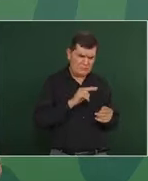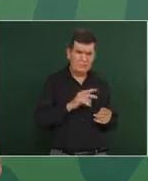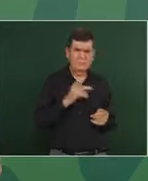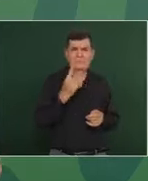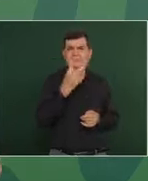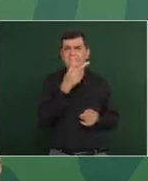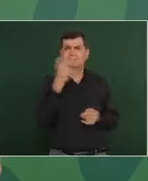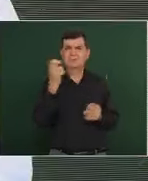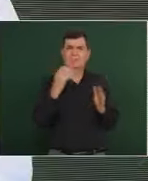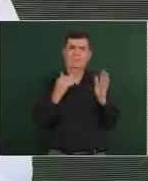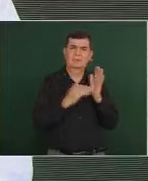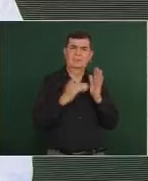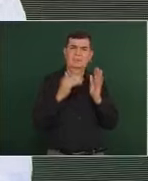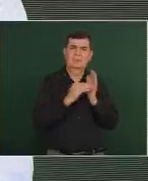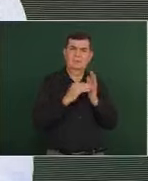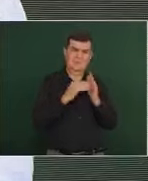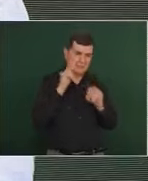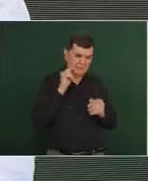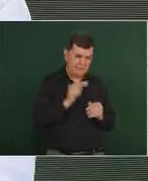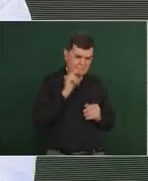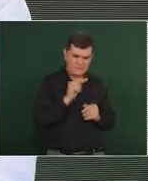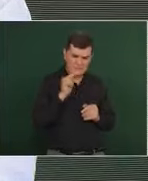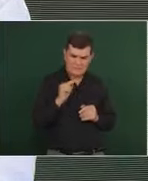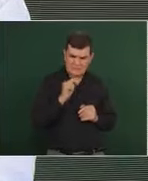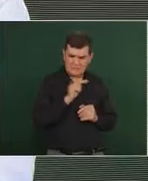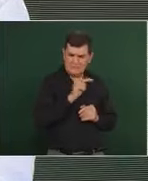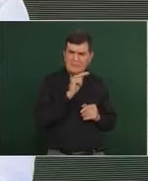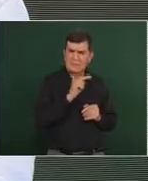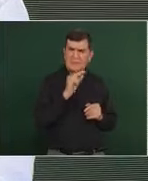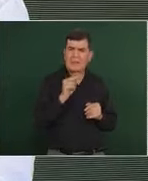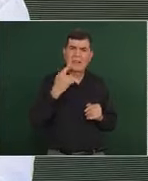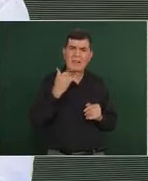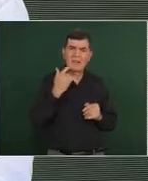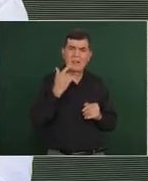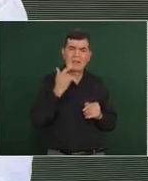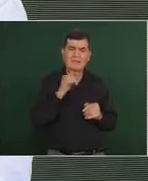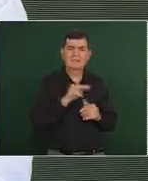de 200 millones de vistas.